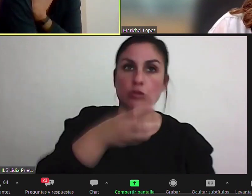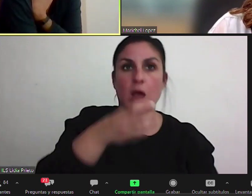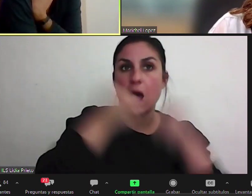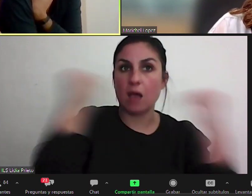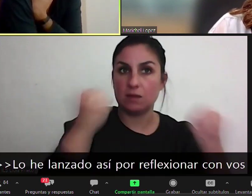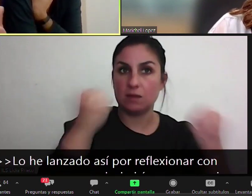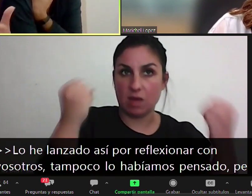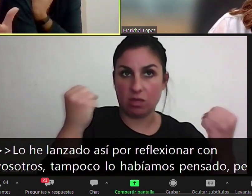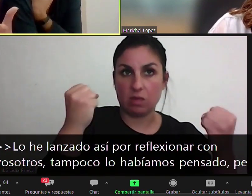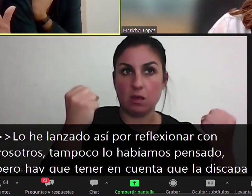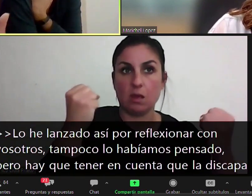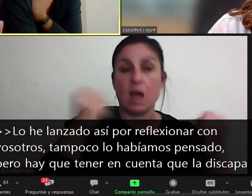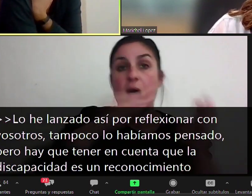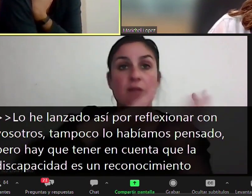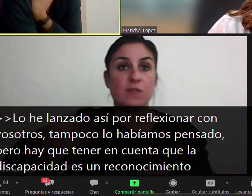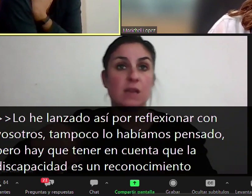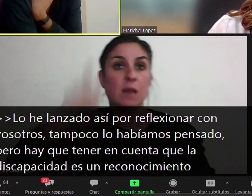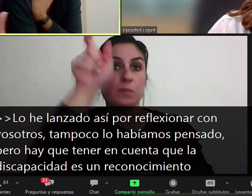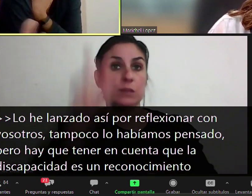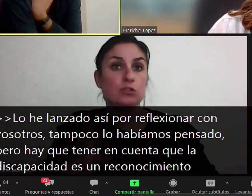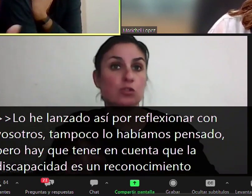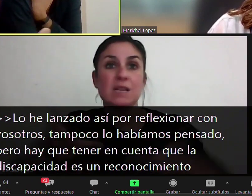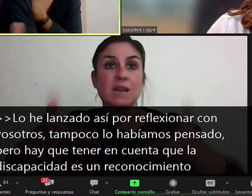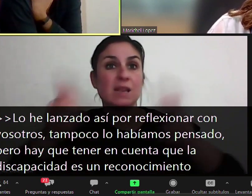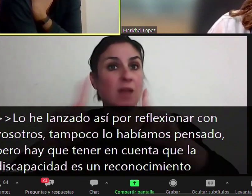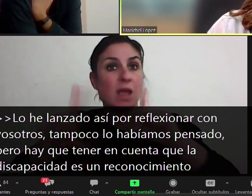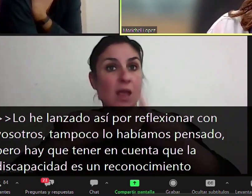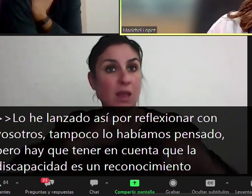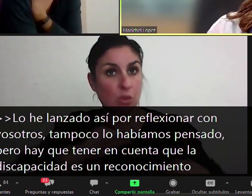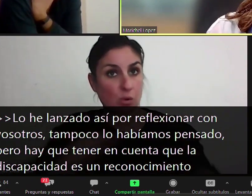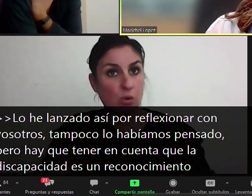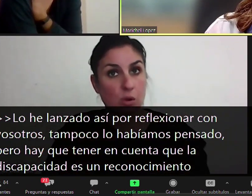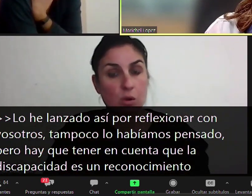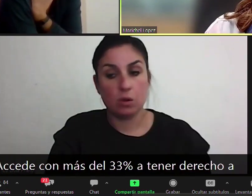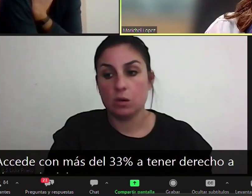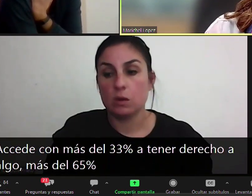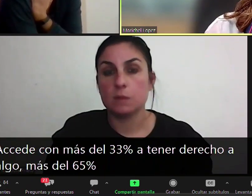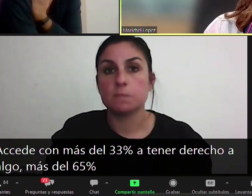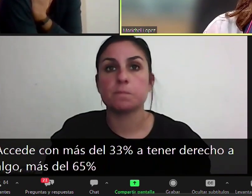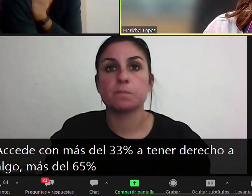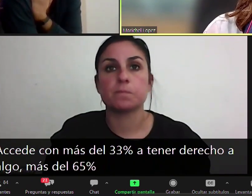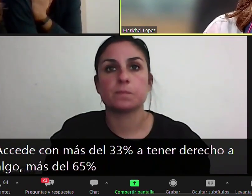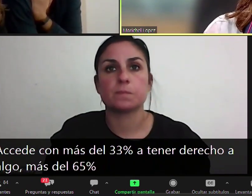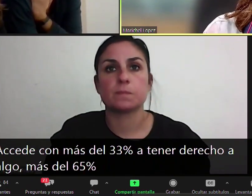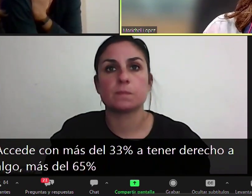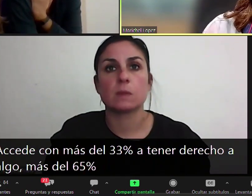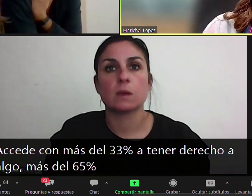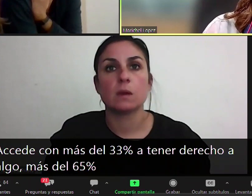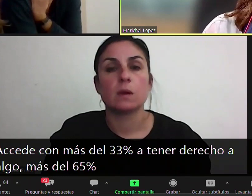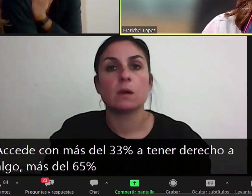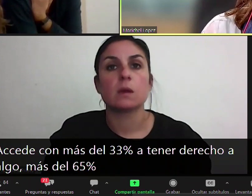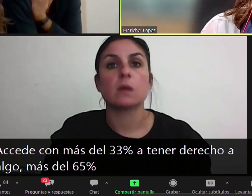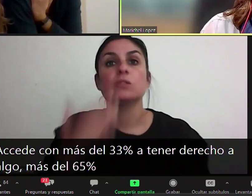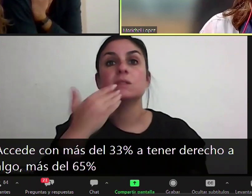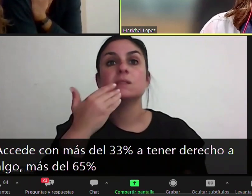elegir. Pero si recomendáis, pues recomendar alguna que no tenga tanto peligro. Claro, Alberto indica que en el caso de que lleguen